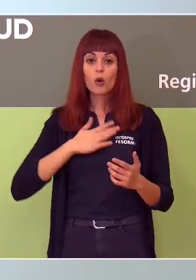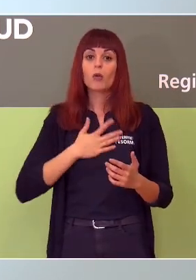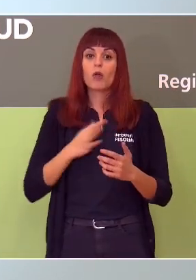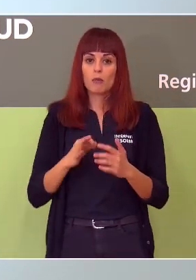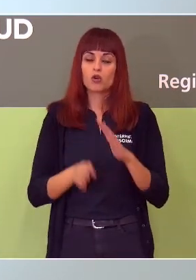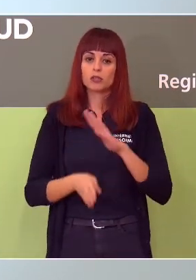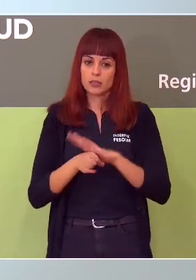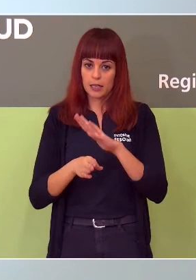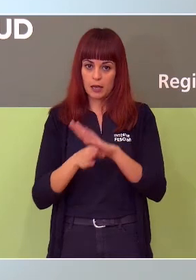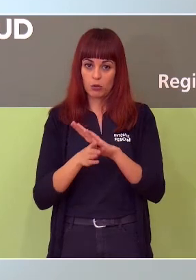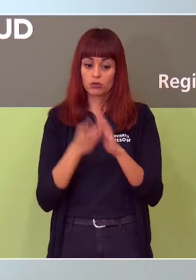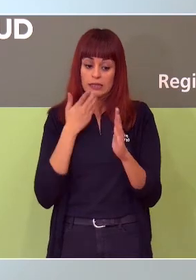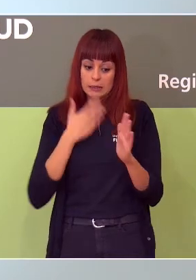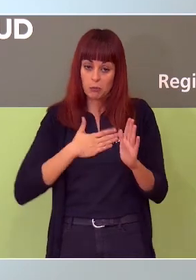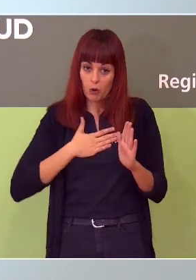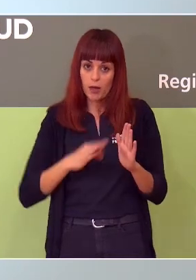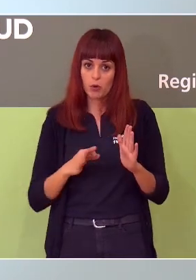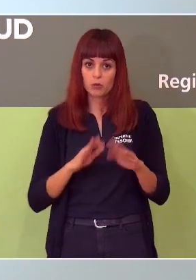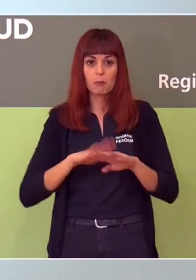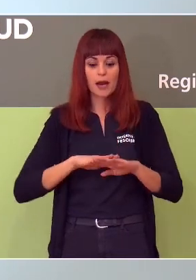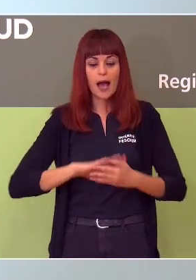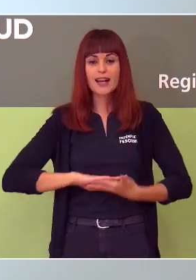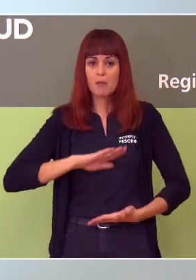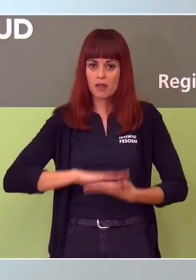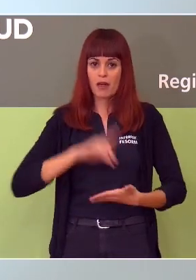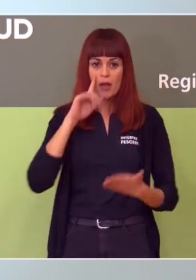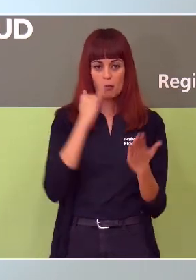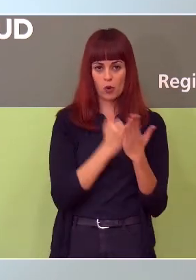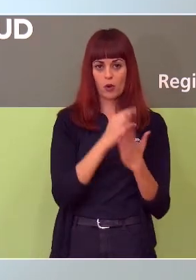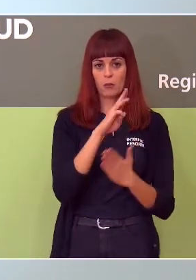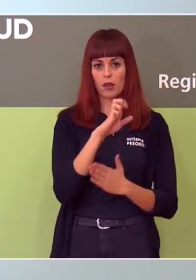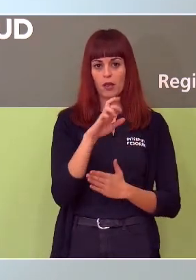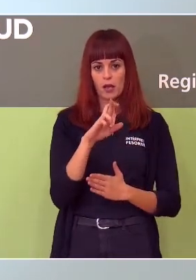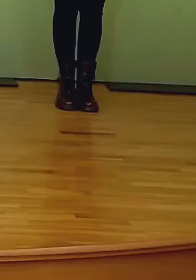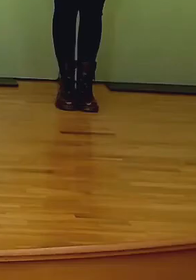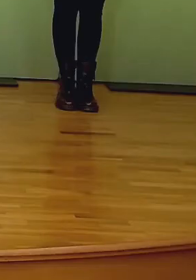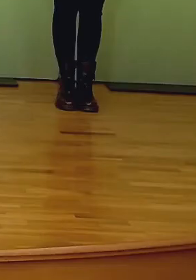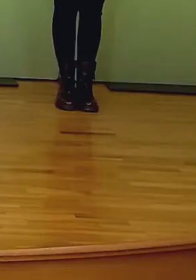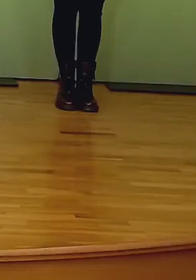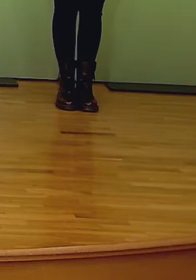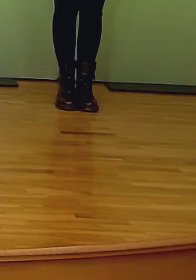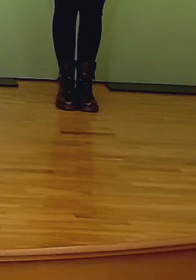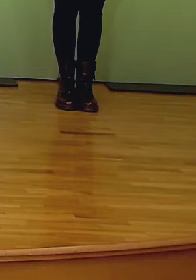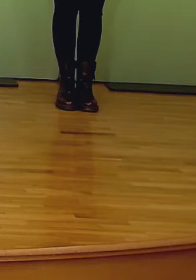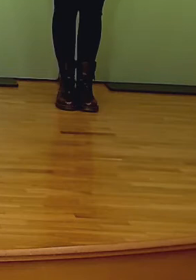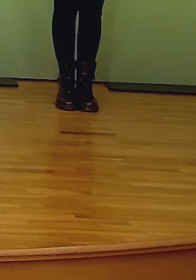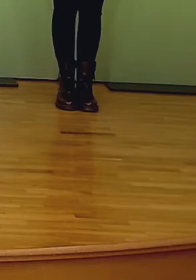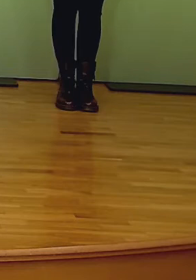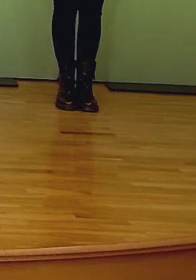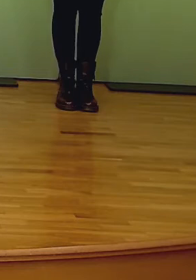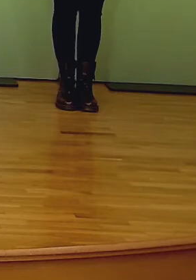ampliando en la medida de las posibilidades, pues tener más capacidad para hacer PCR como ya estamos haciendo, ¿no? La opinión y la agencia